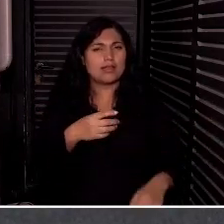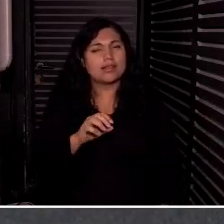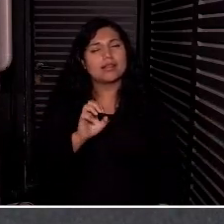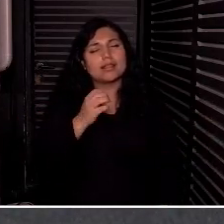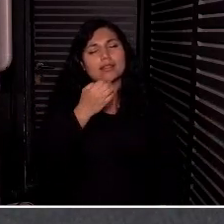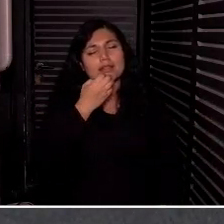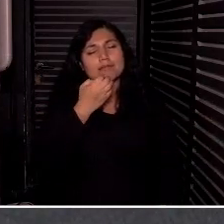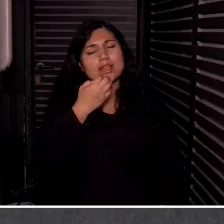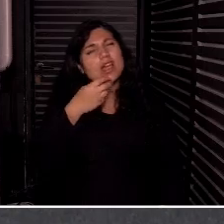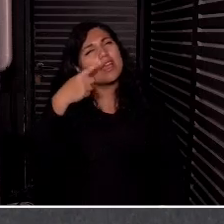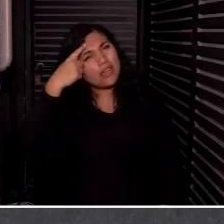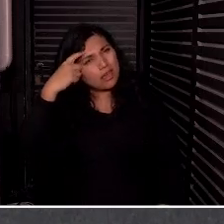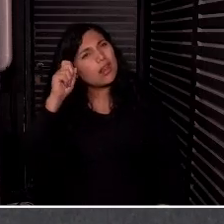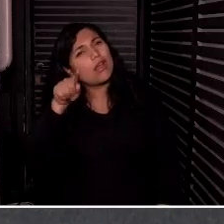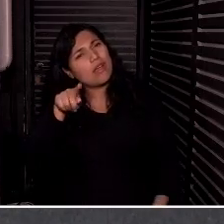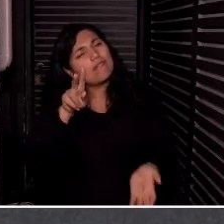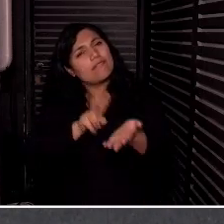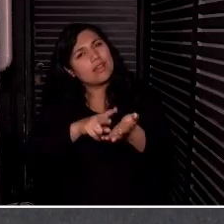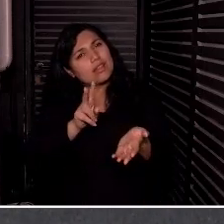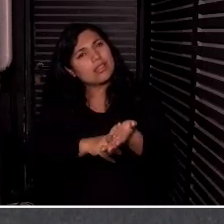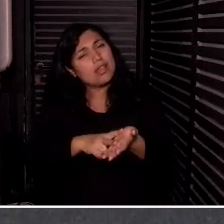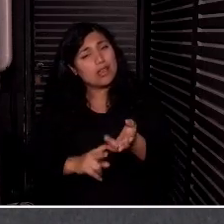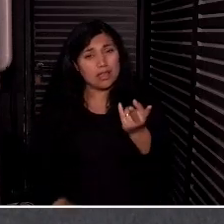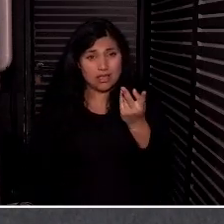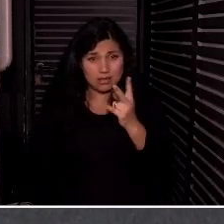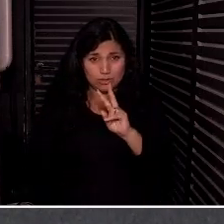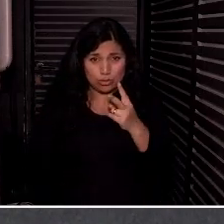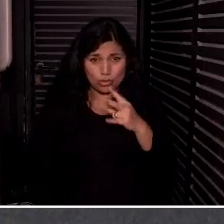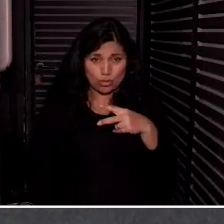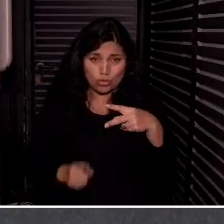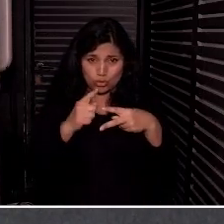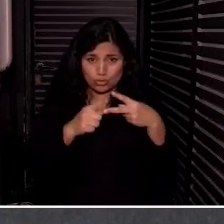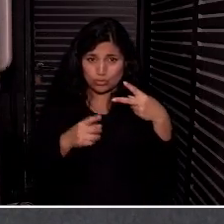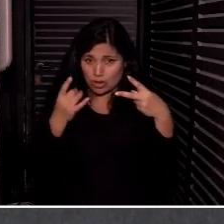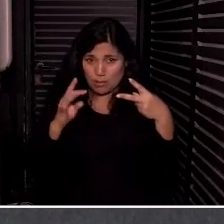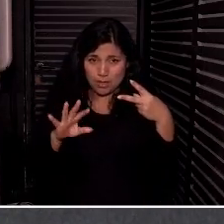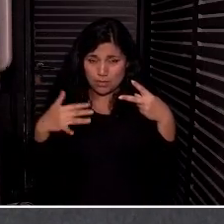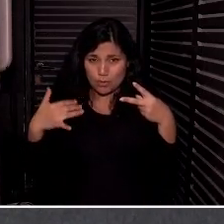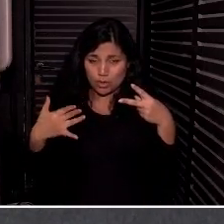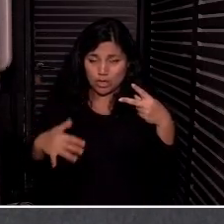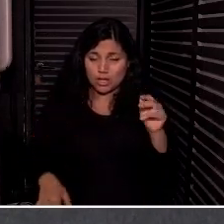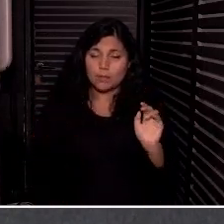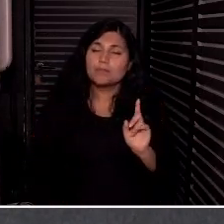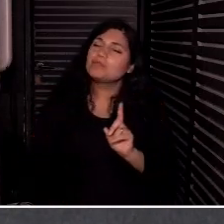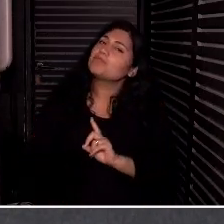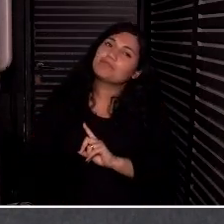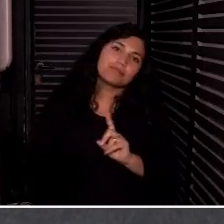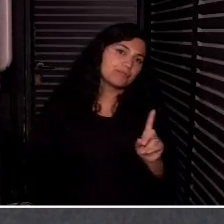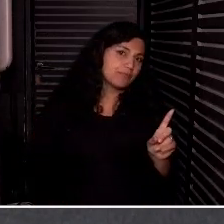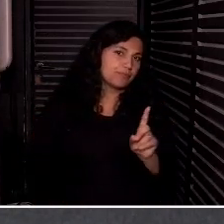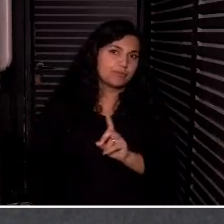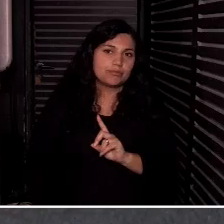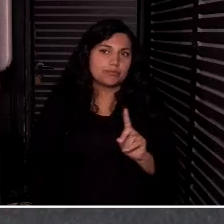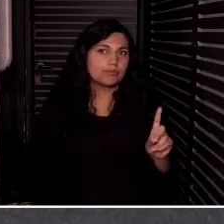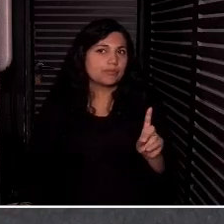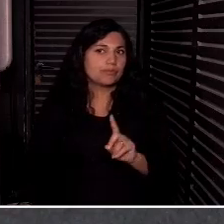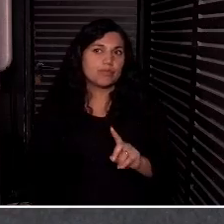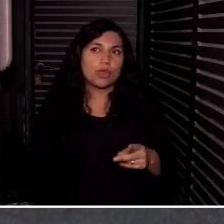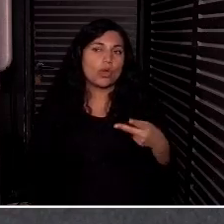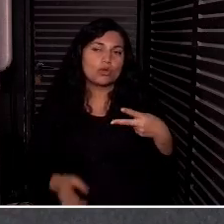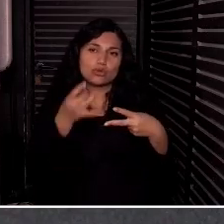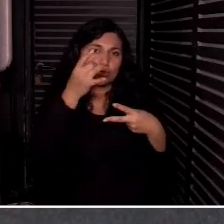para poder entender a las audiencias no no es solo yo creo que no no es solo